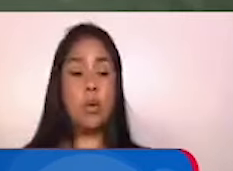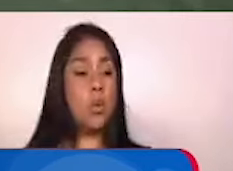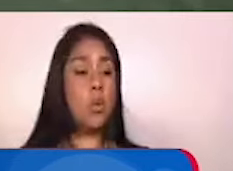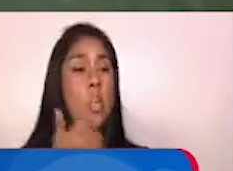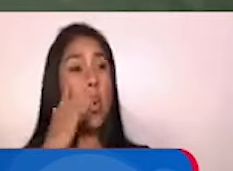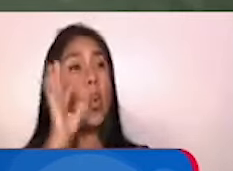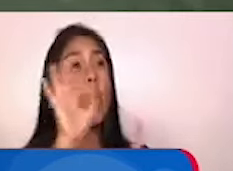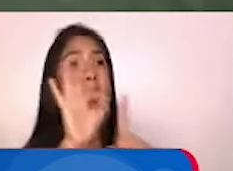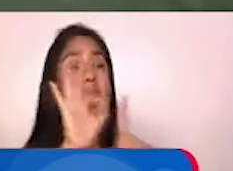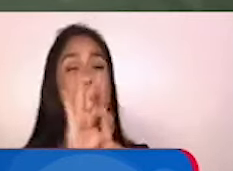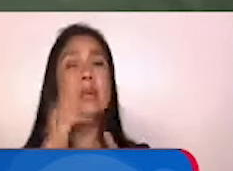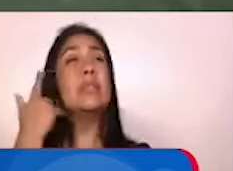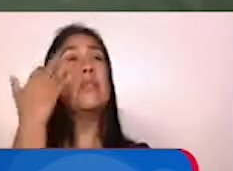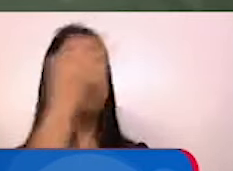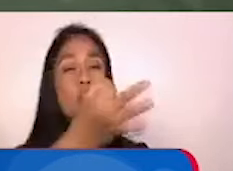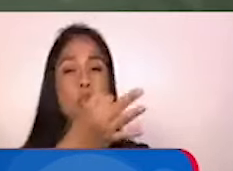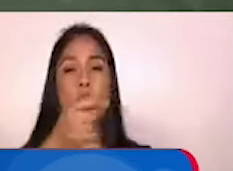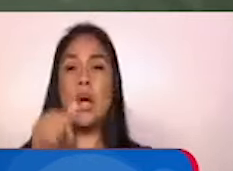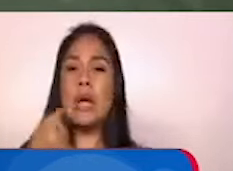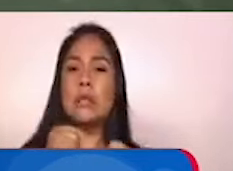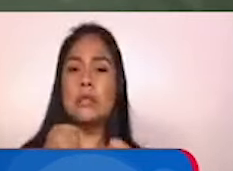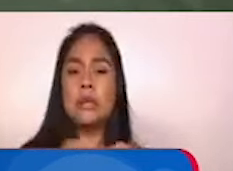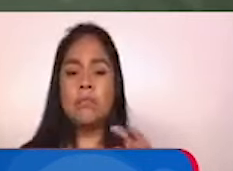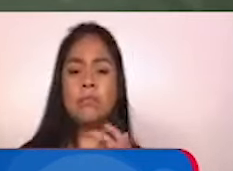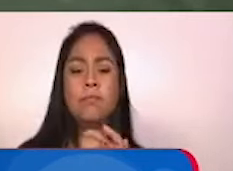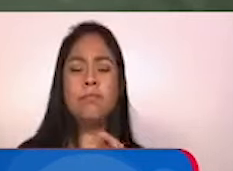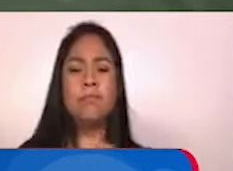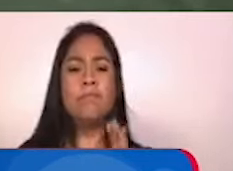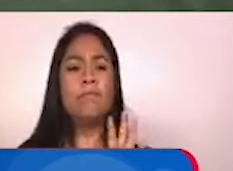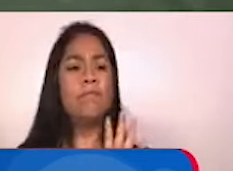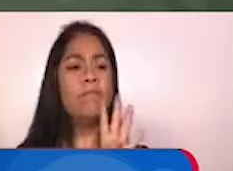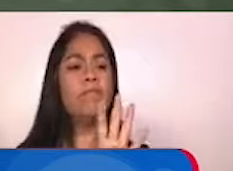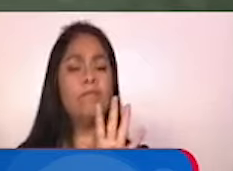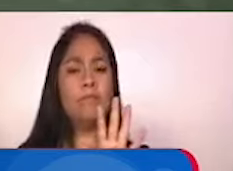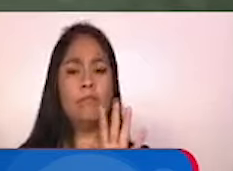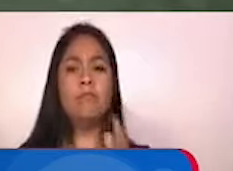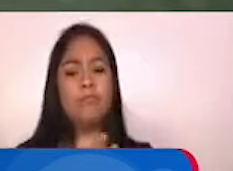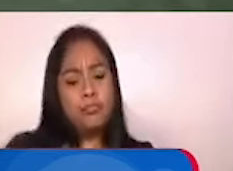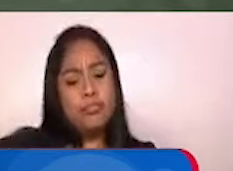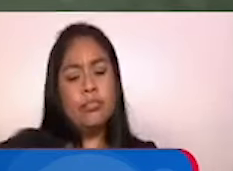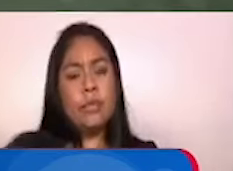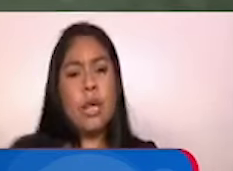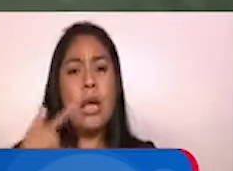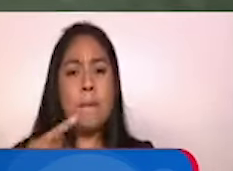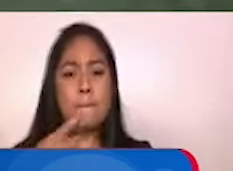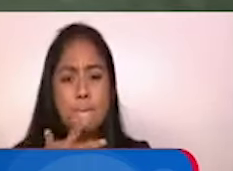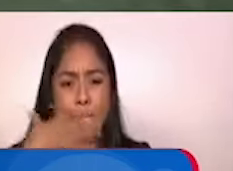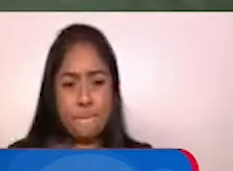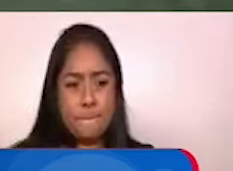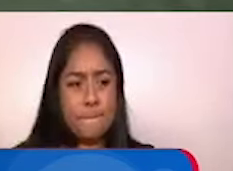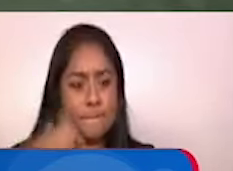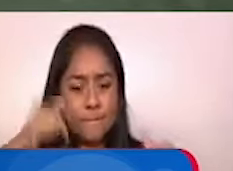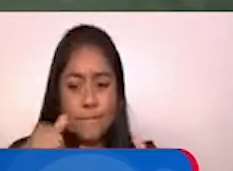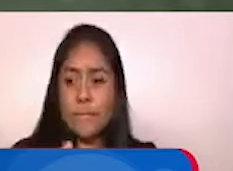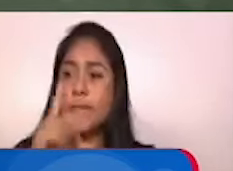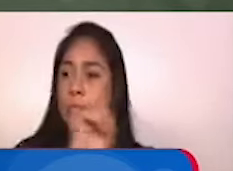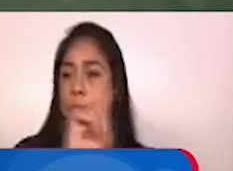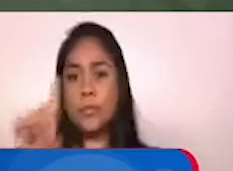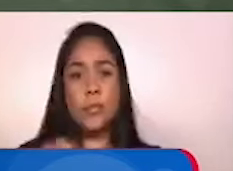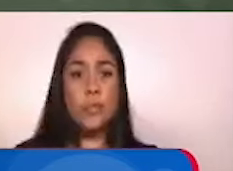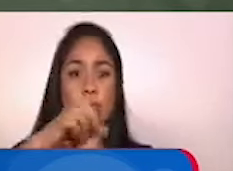Futuro, buscando hacer al órgano más representativo y adaptado a las realidades geopolíticas actuales. Ampliar